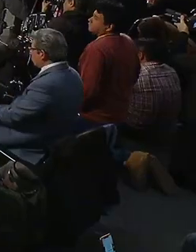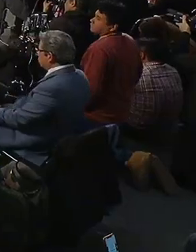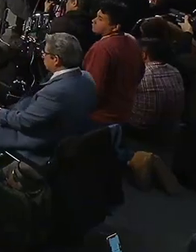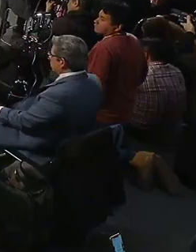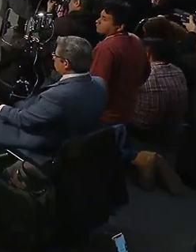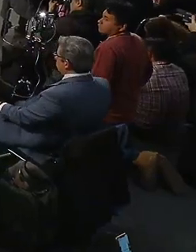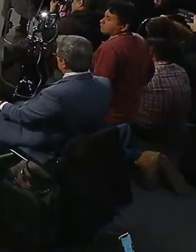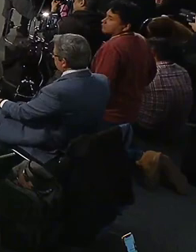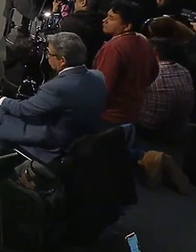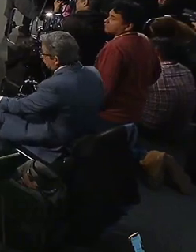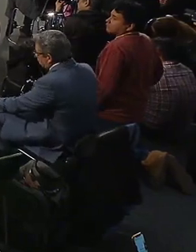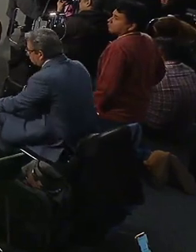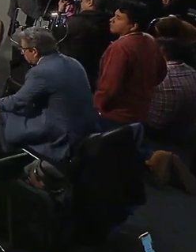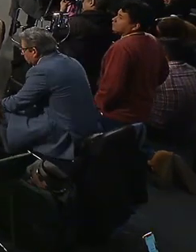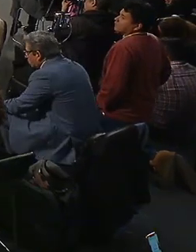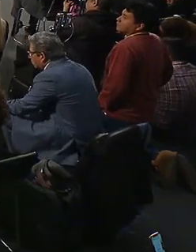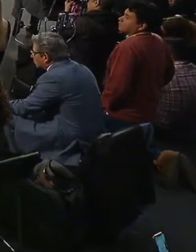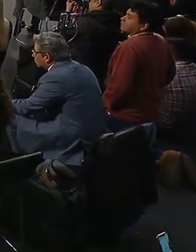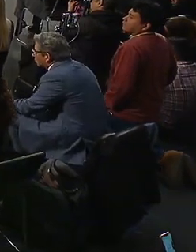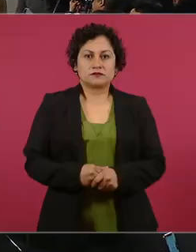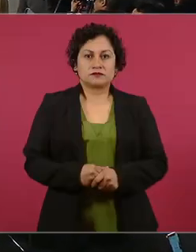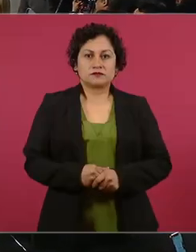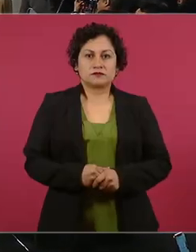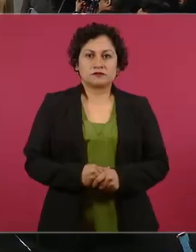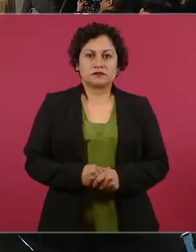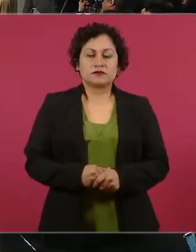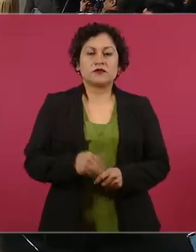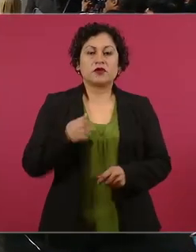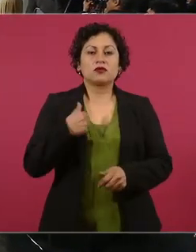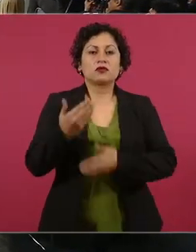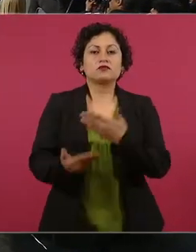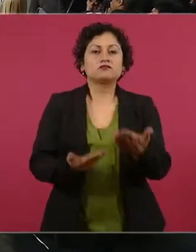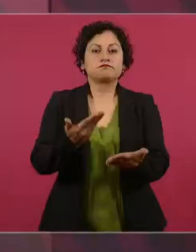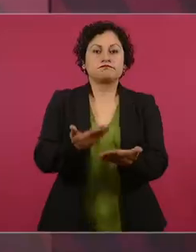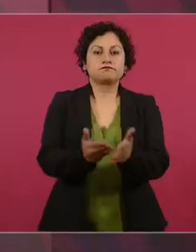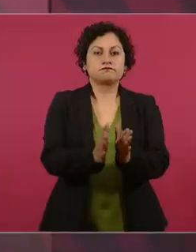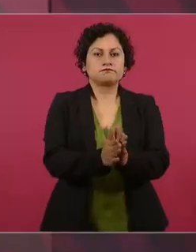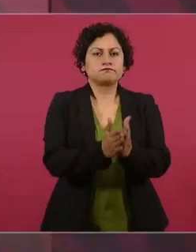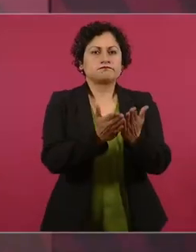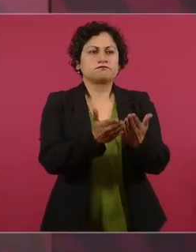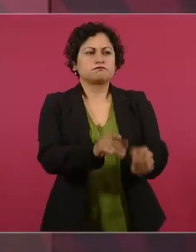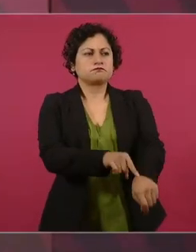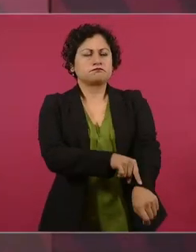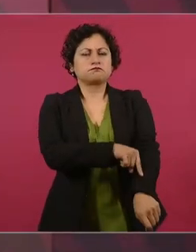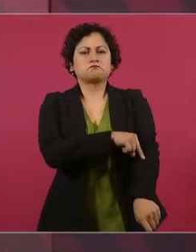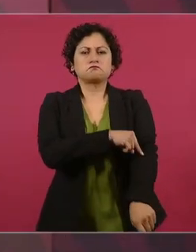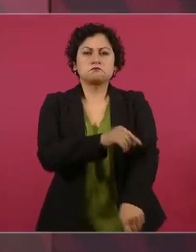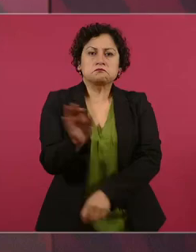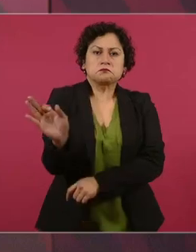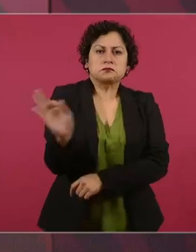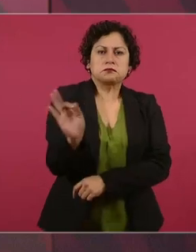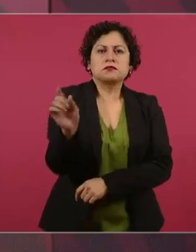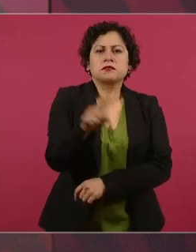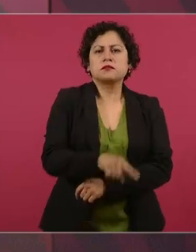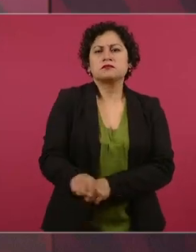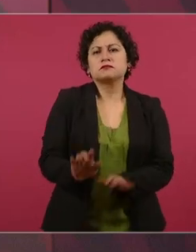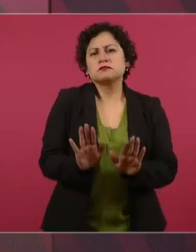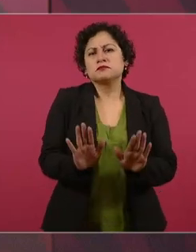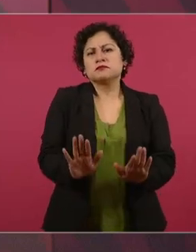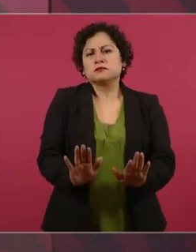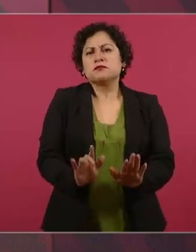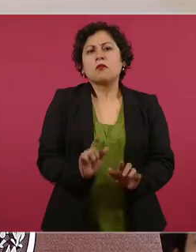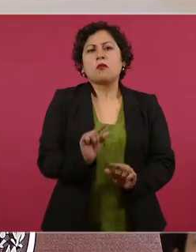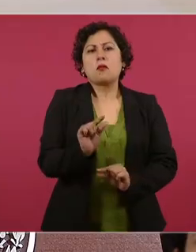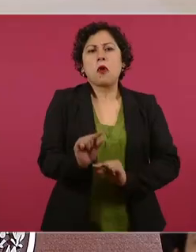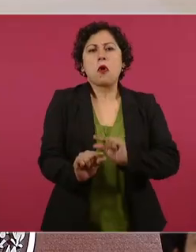pueden leerlo poco a poco o elegir el capítulo que más les interese o